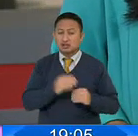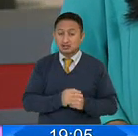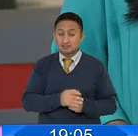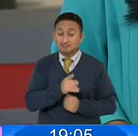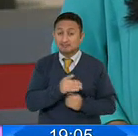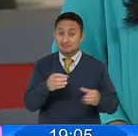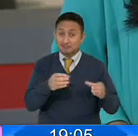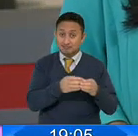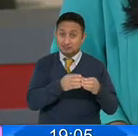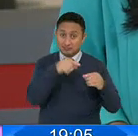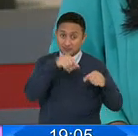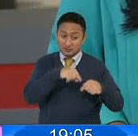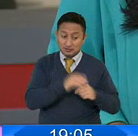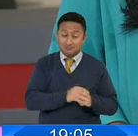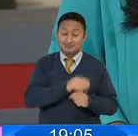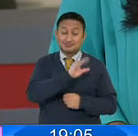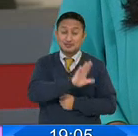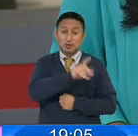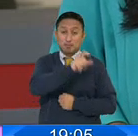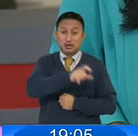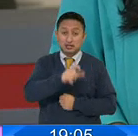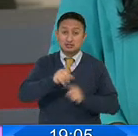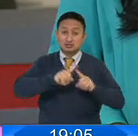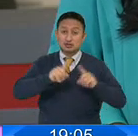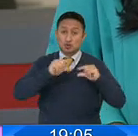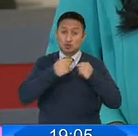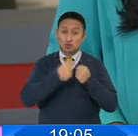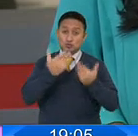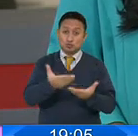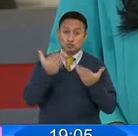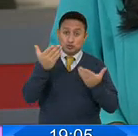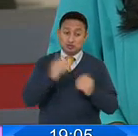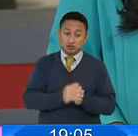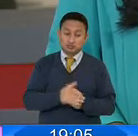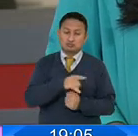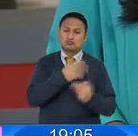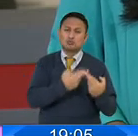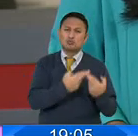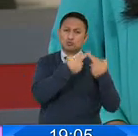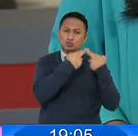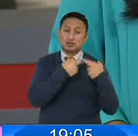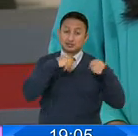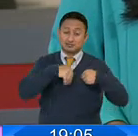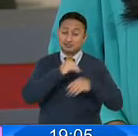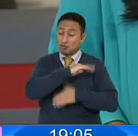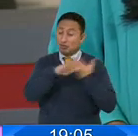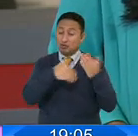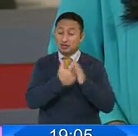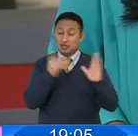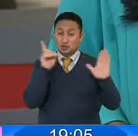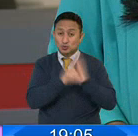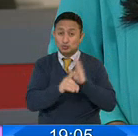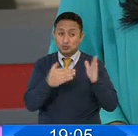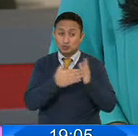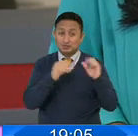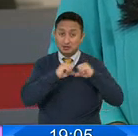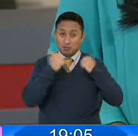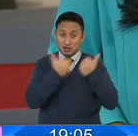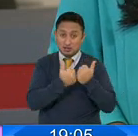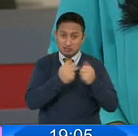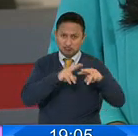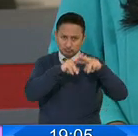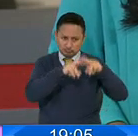está integrada por 5 miembros de diferentes bancadas, se encargará de procesar las denuncias en contra de asambleístas que